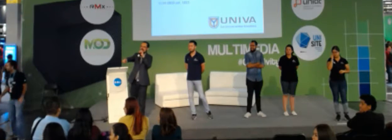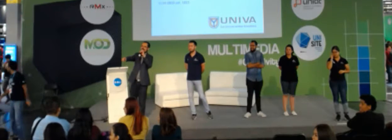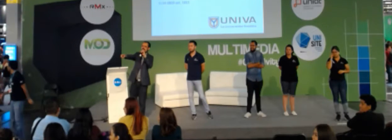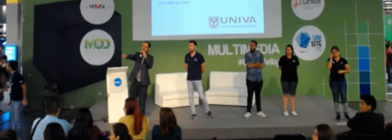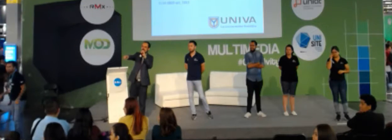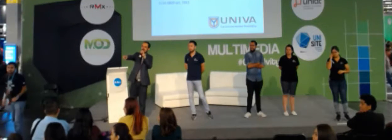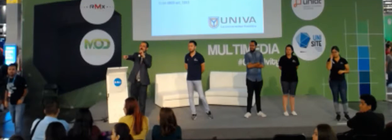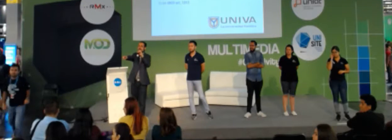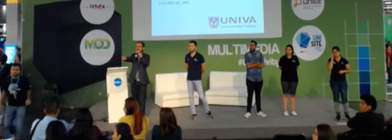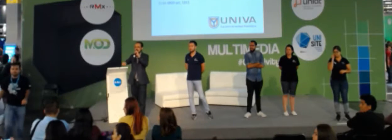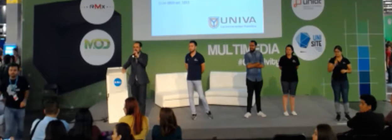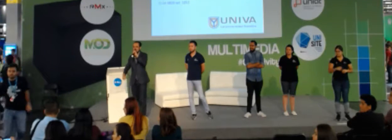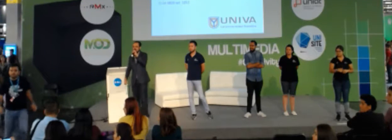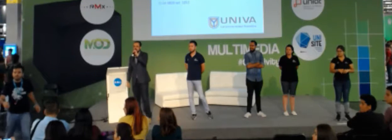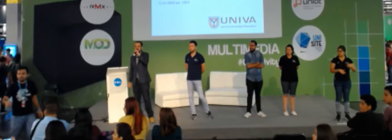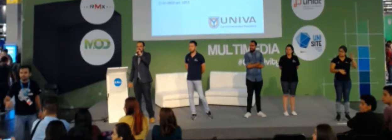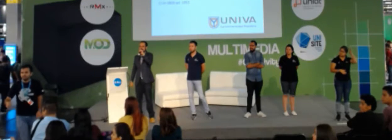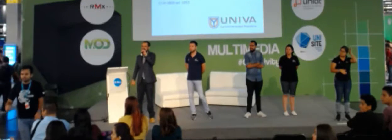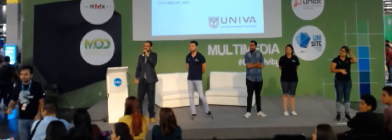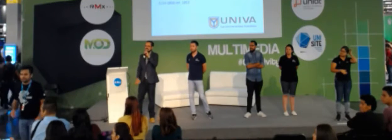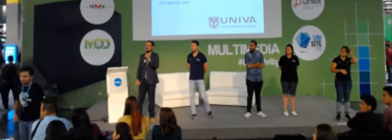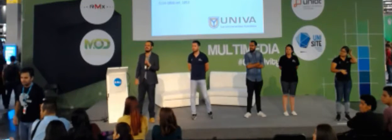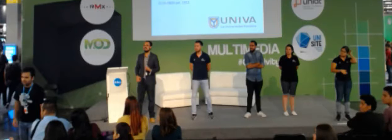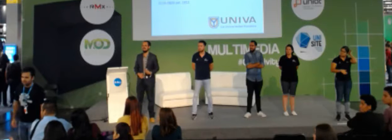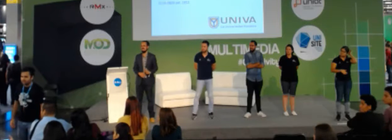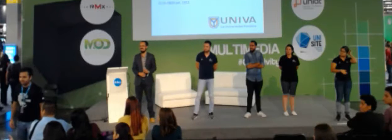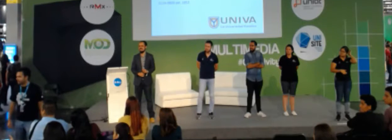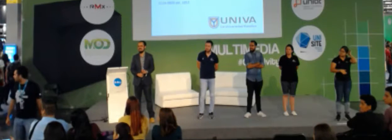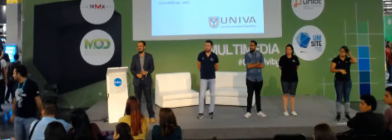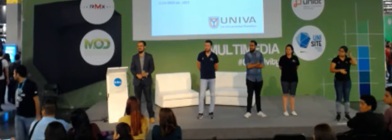Amiga, ahí le pasan el micrófono. Muchas gracias.